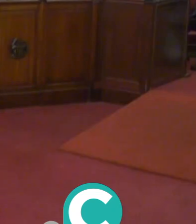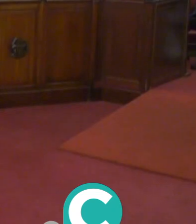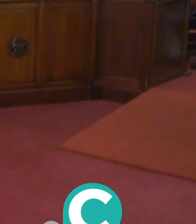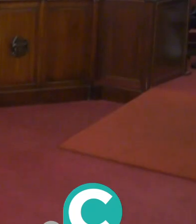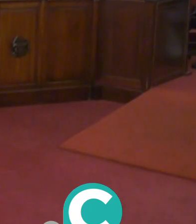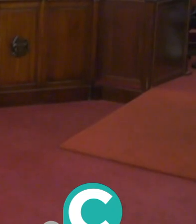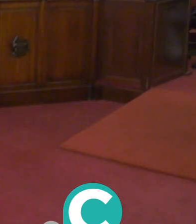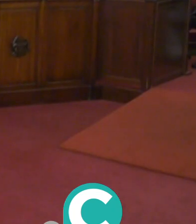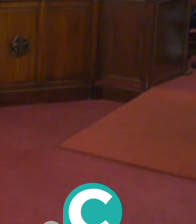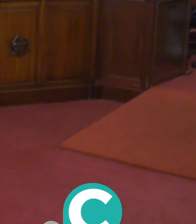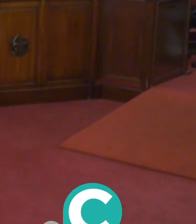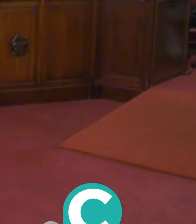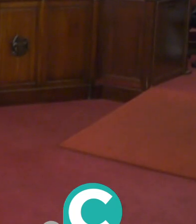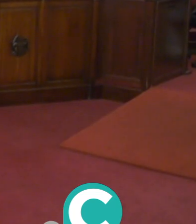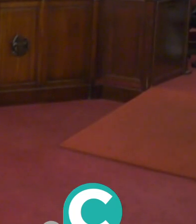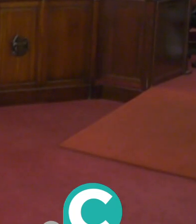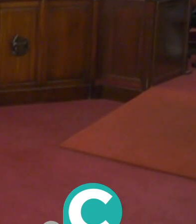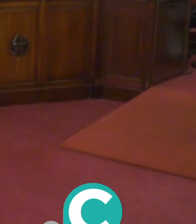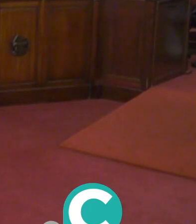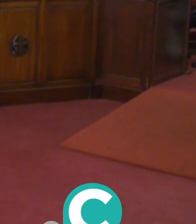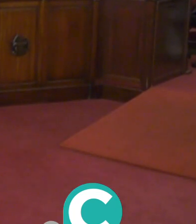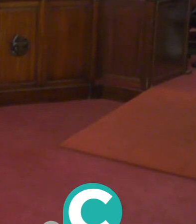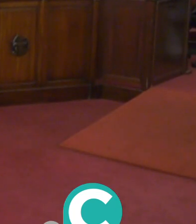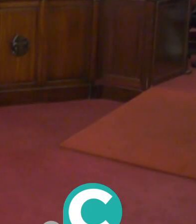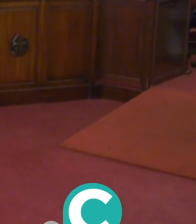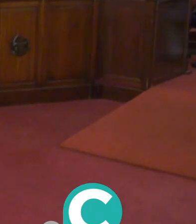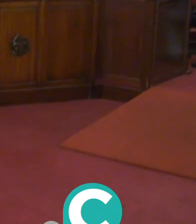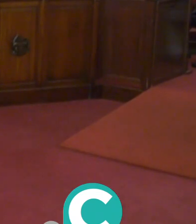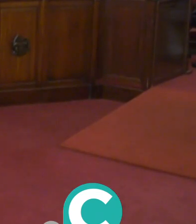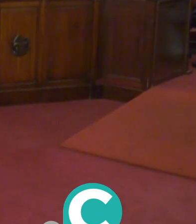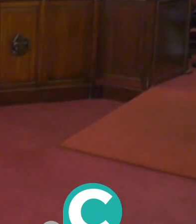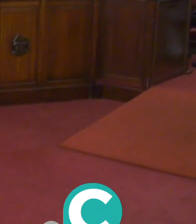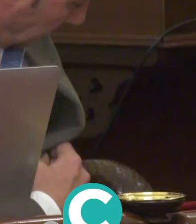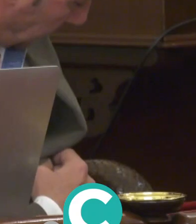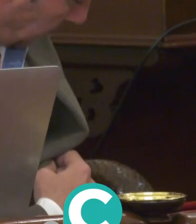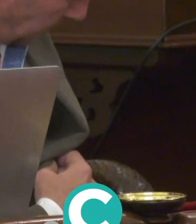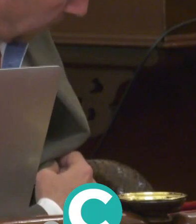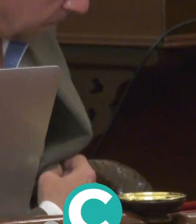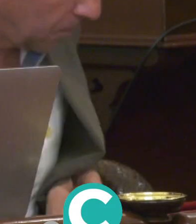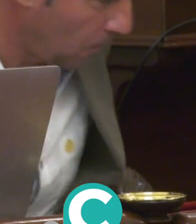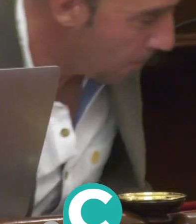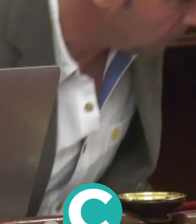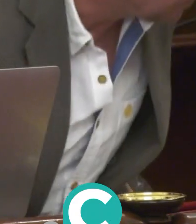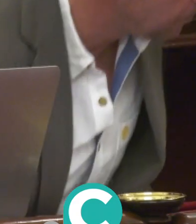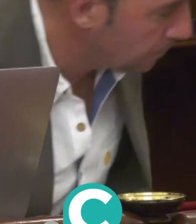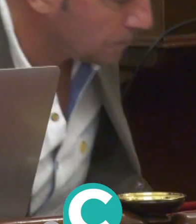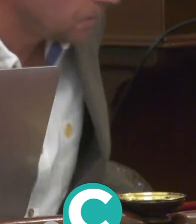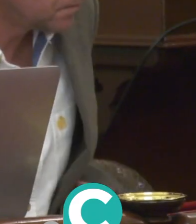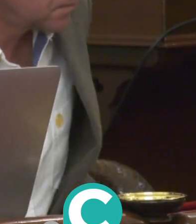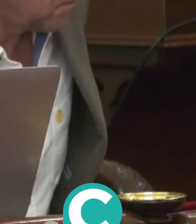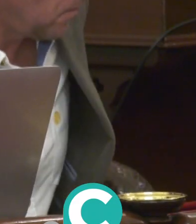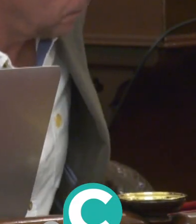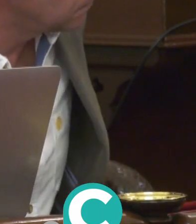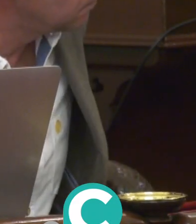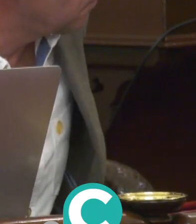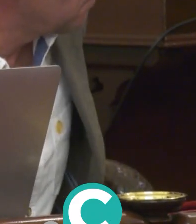nomenclatura. Por su parte, desde el equipo de gobierno se ha señalado el espíritu conciliador y de consenso con el que se trabajan estos cambios en los nombres de las calles. La